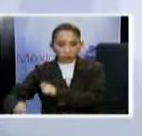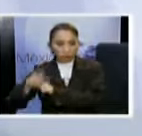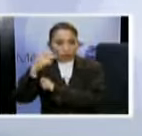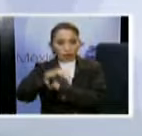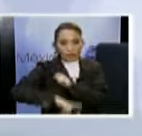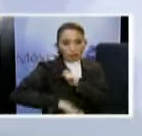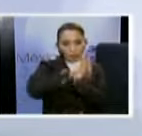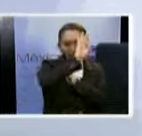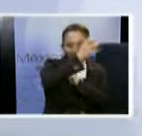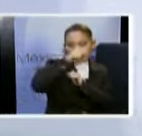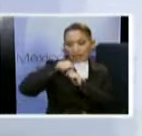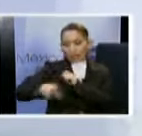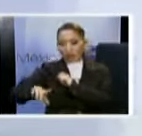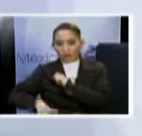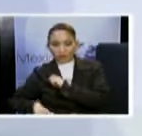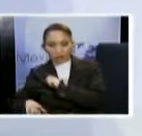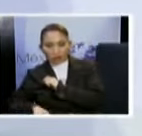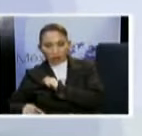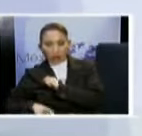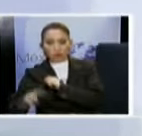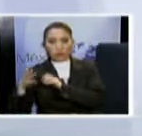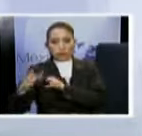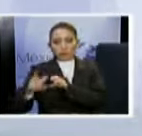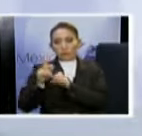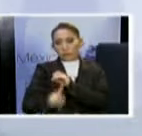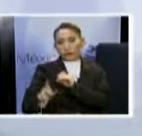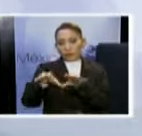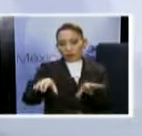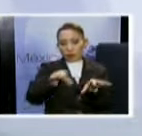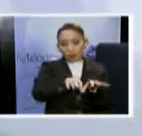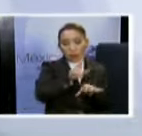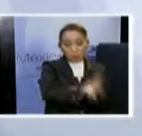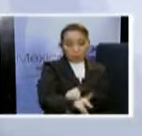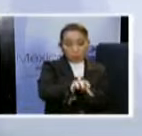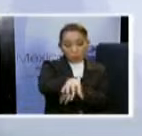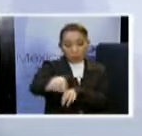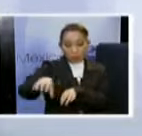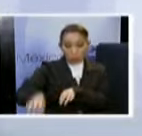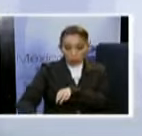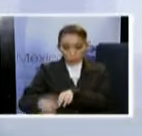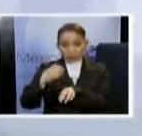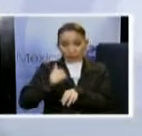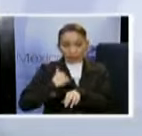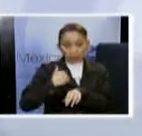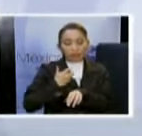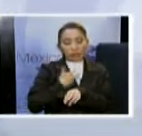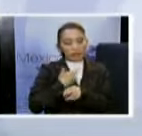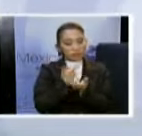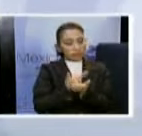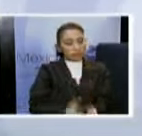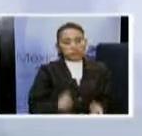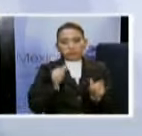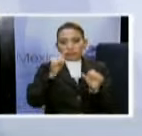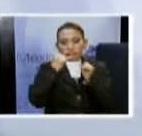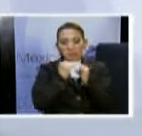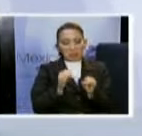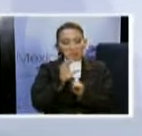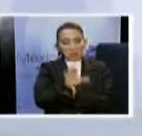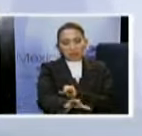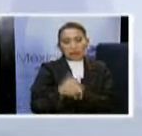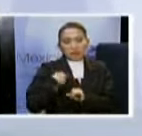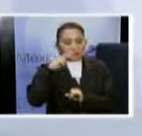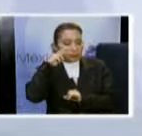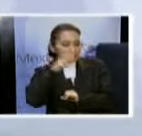el gobierno federal y los gobiernos provinciales. Las provincias canadienses gozan de un amplio margen de autonomía que